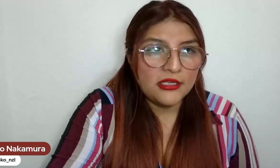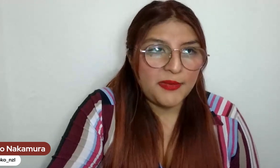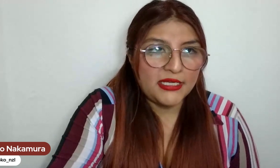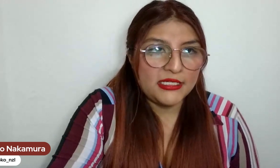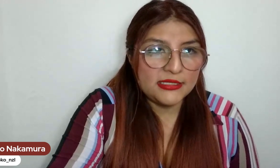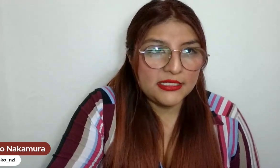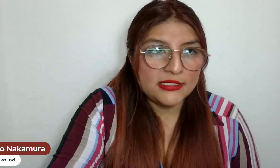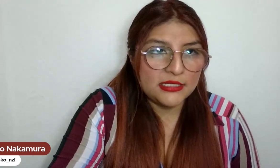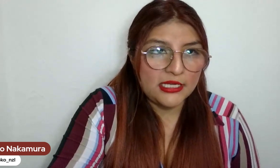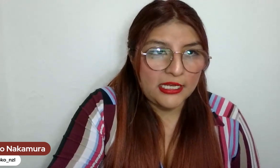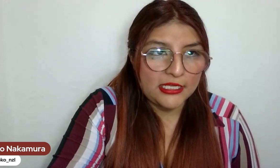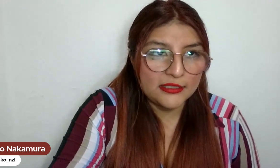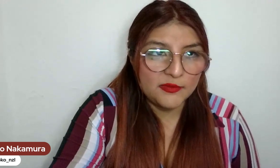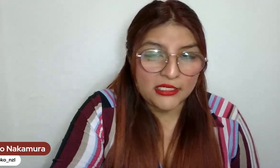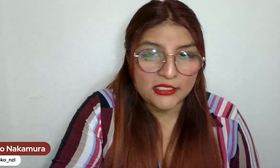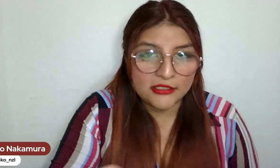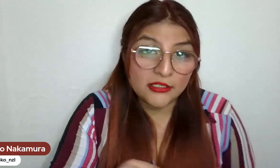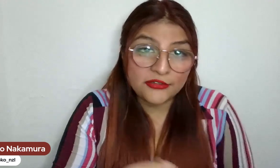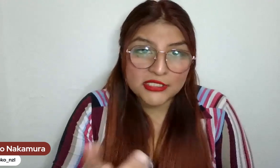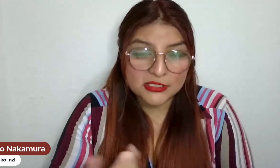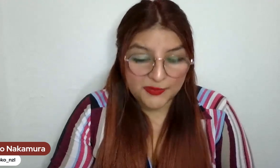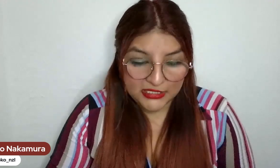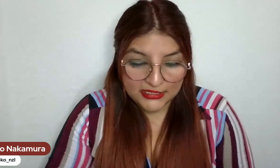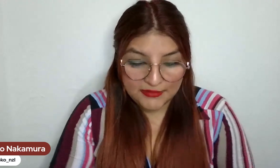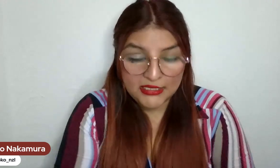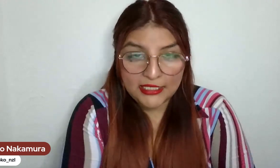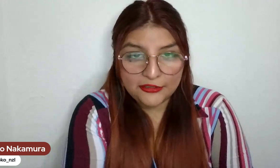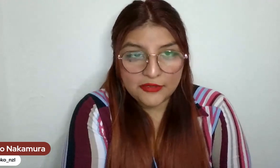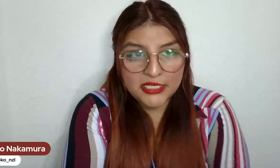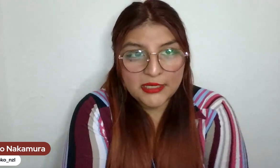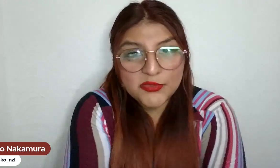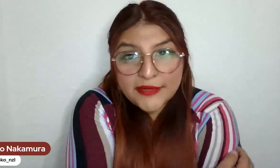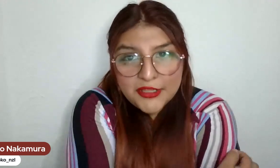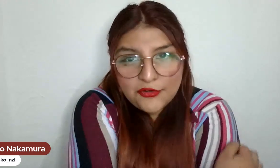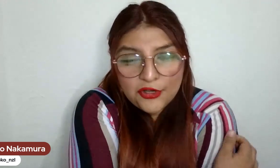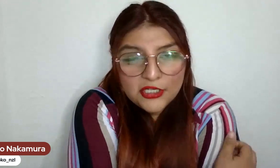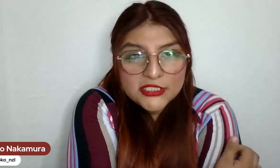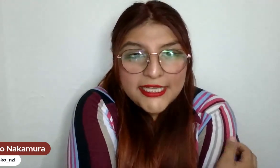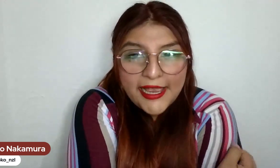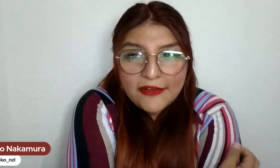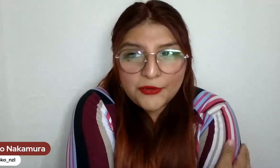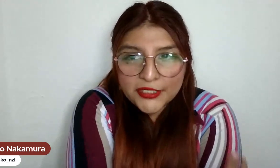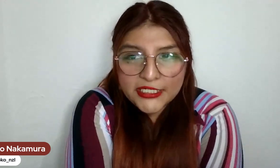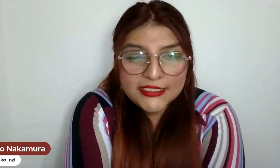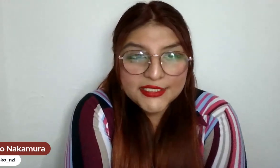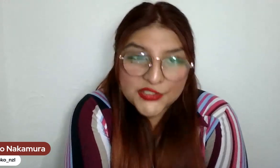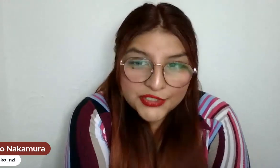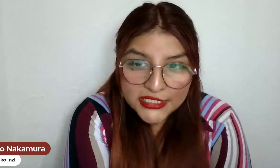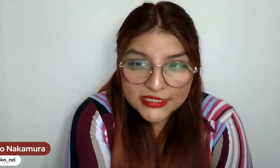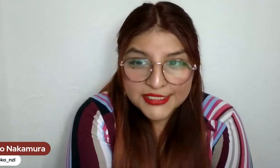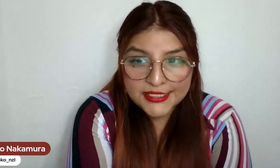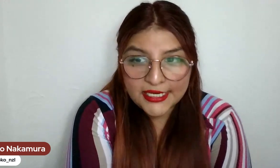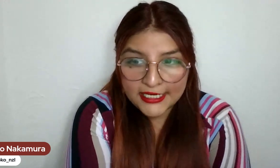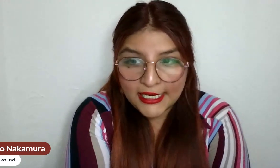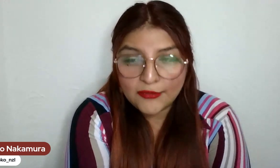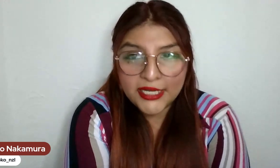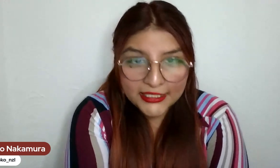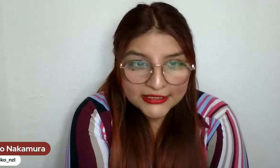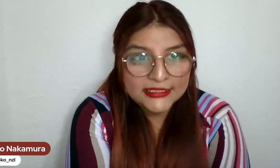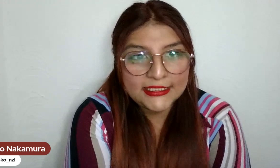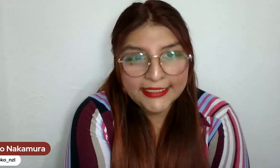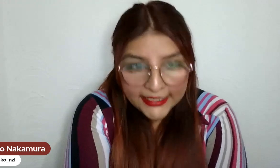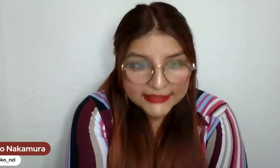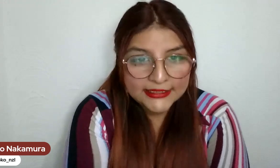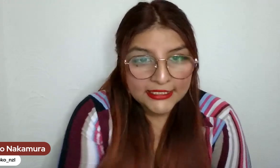otros países eh de en otras experiencias también de latinoamérica pues ha habido ya organizaciones eh